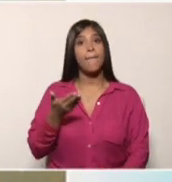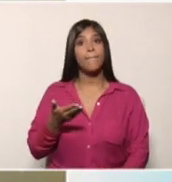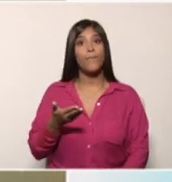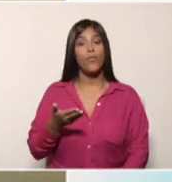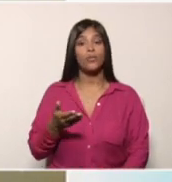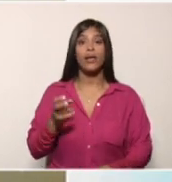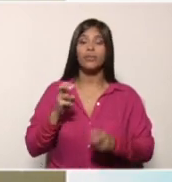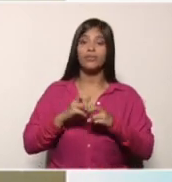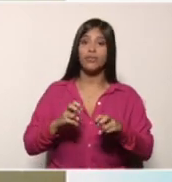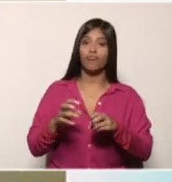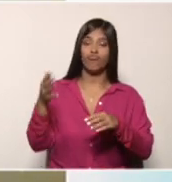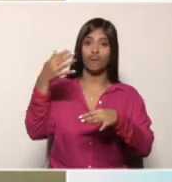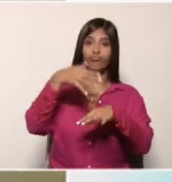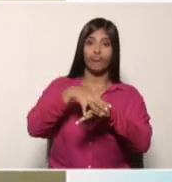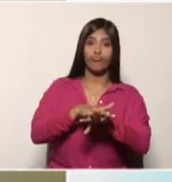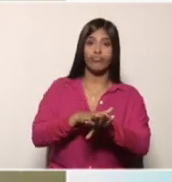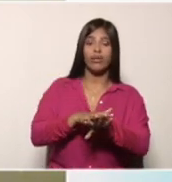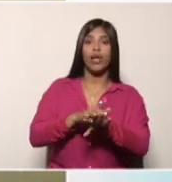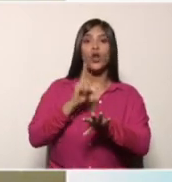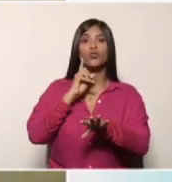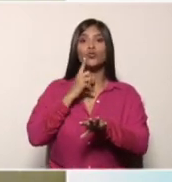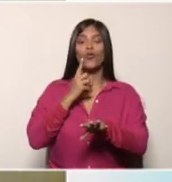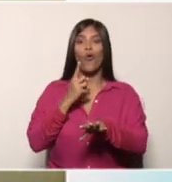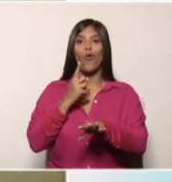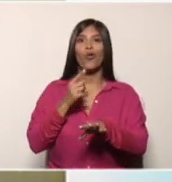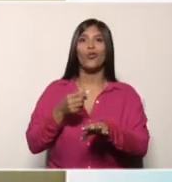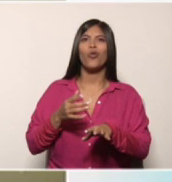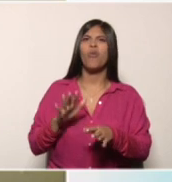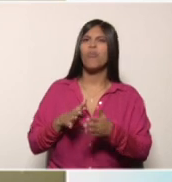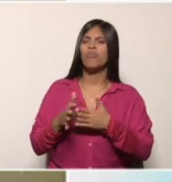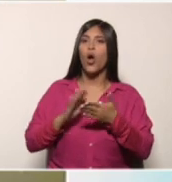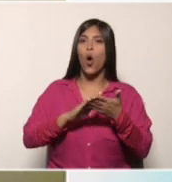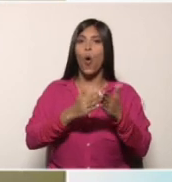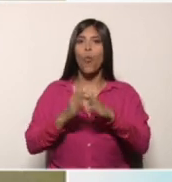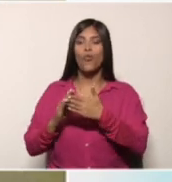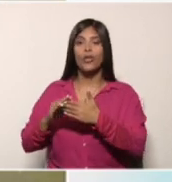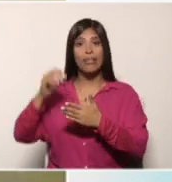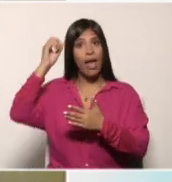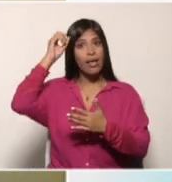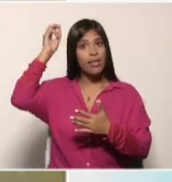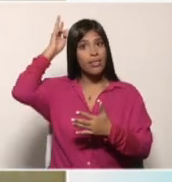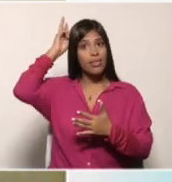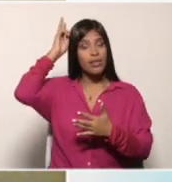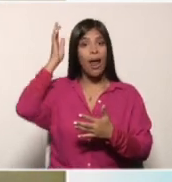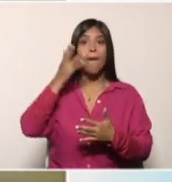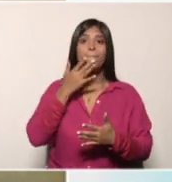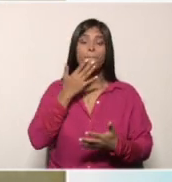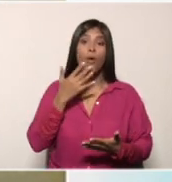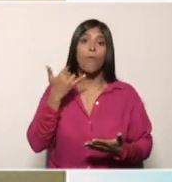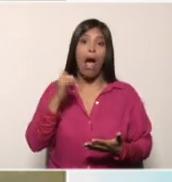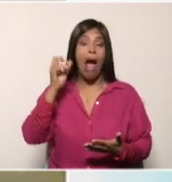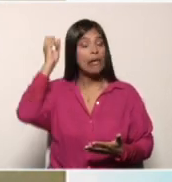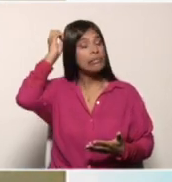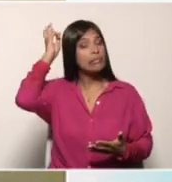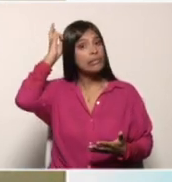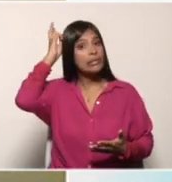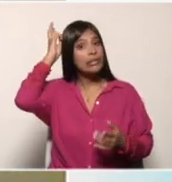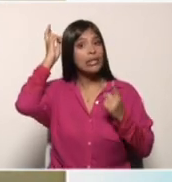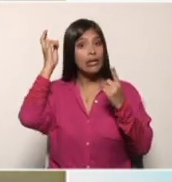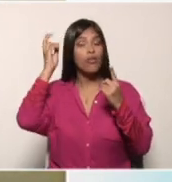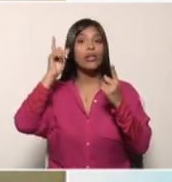de los estudiantes con discapacidad auditiva que pertenecen a una comunidad indígena, es decir, que son sordos y también son